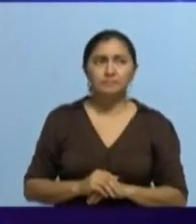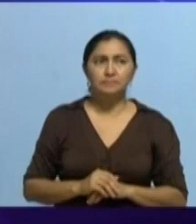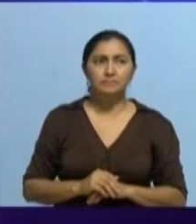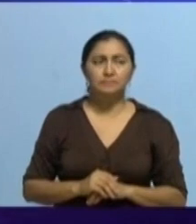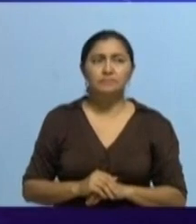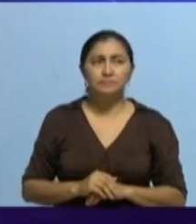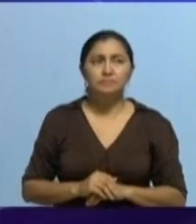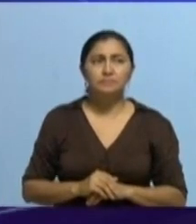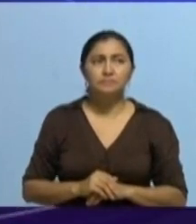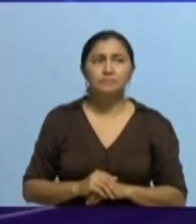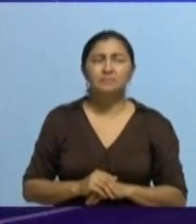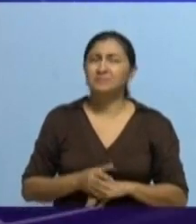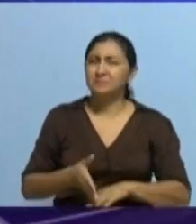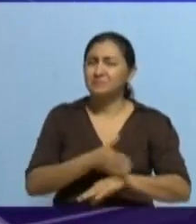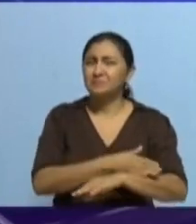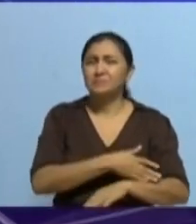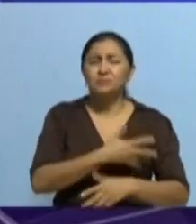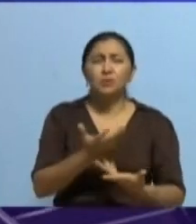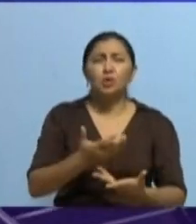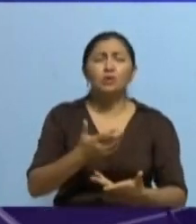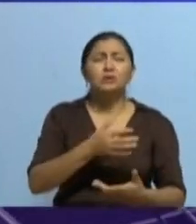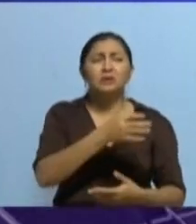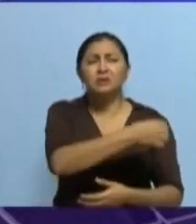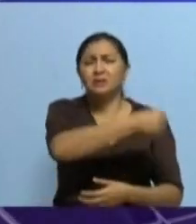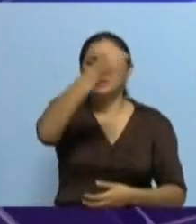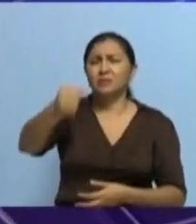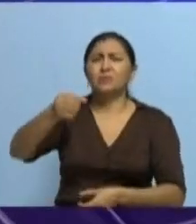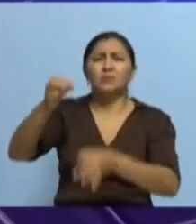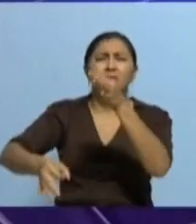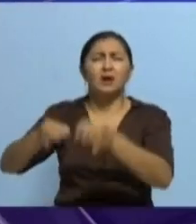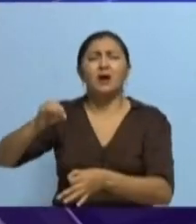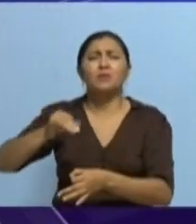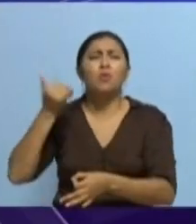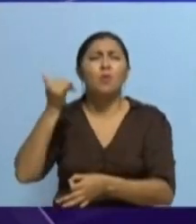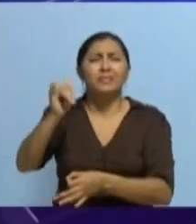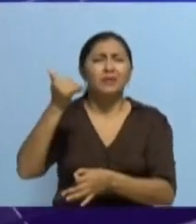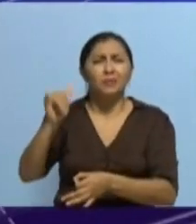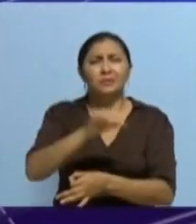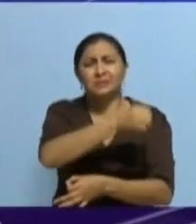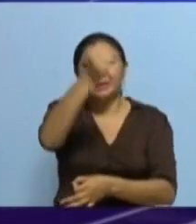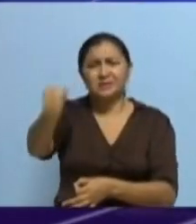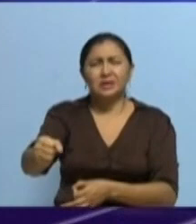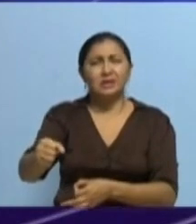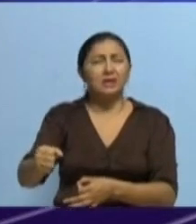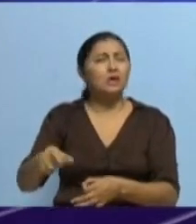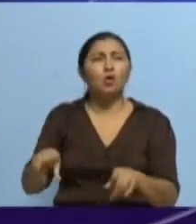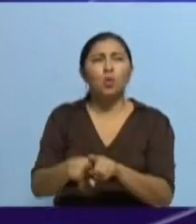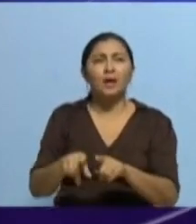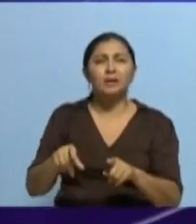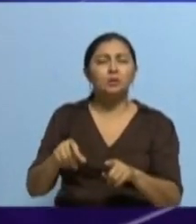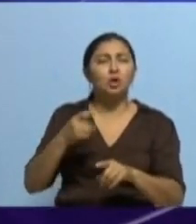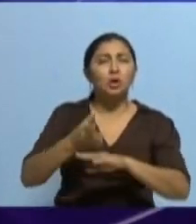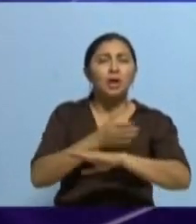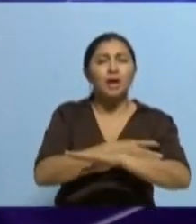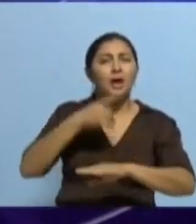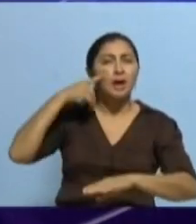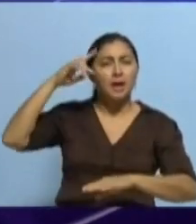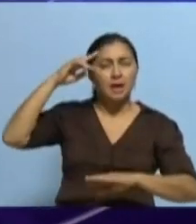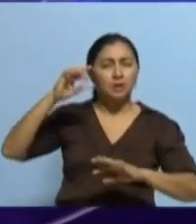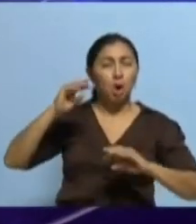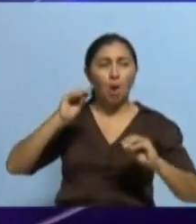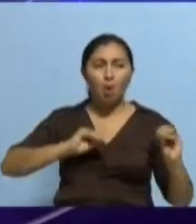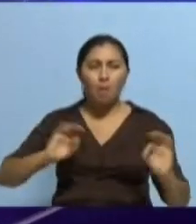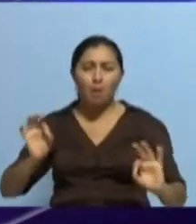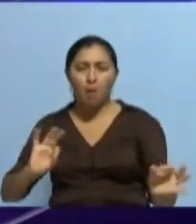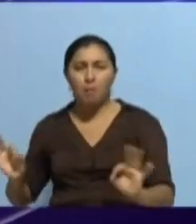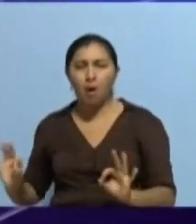Citado a Juan de Acosta, un juzgado de Juan de Acosta, y ellos tenían montado toda la, como dice uno, toda la película. Tenían la de hoy y tenían ya